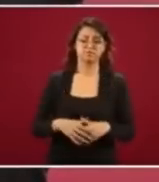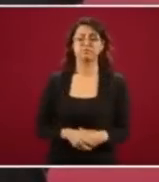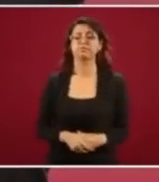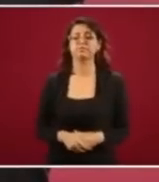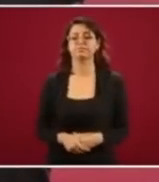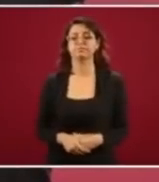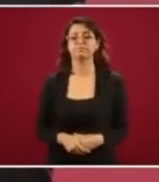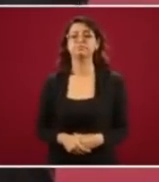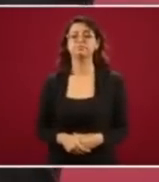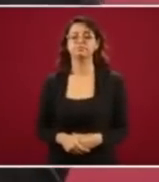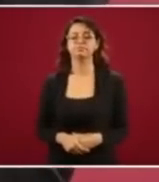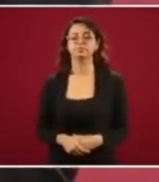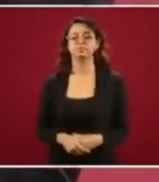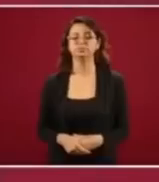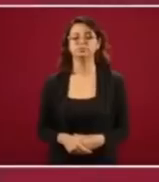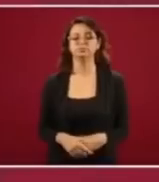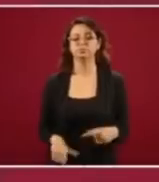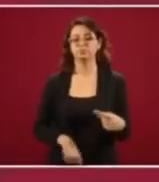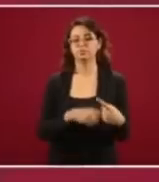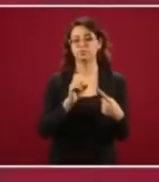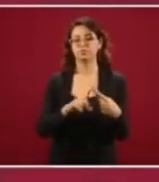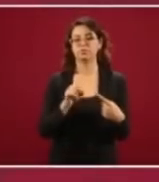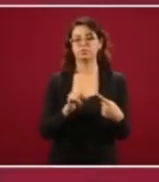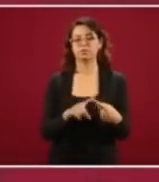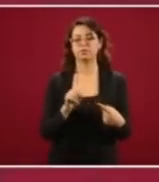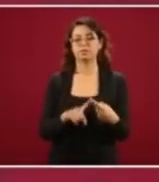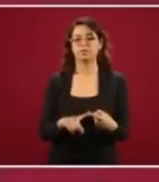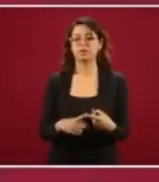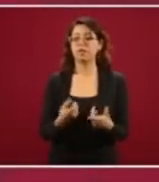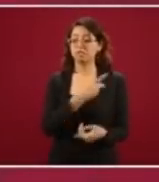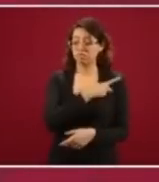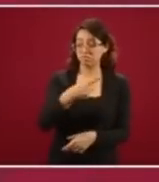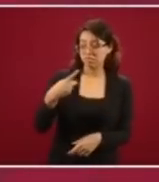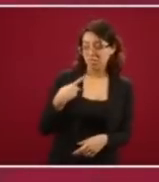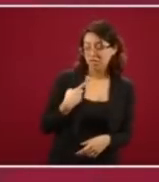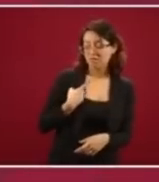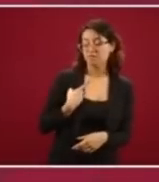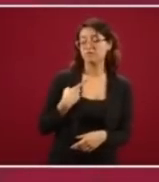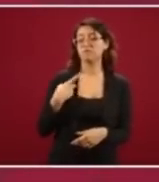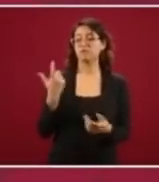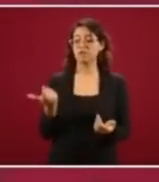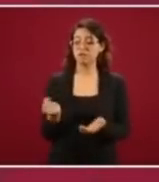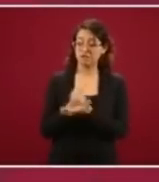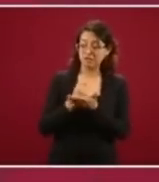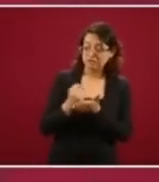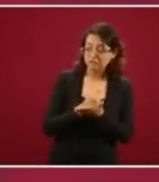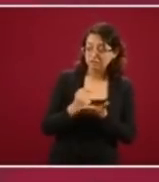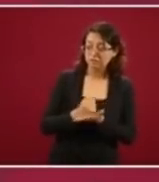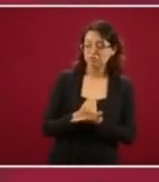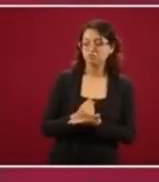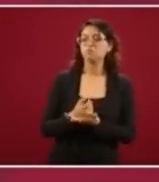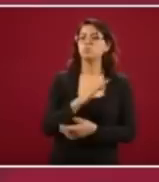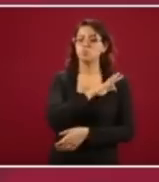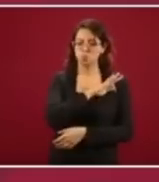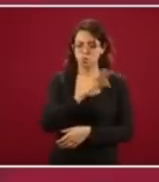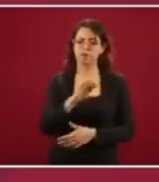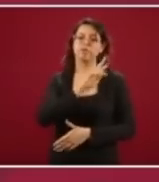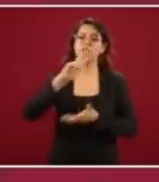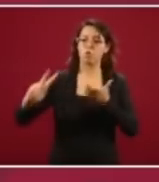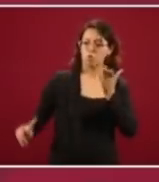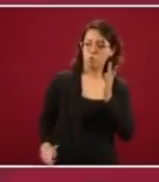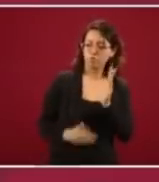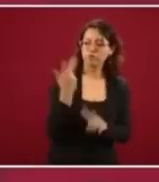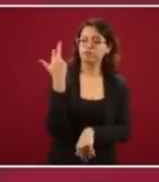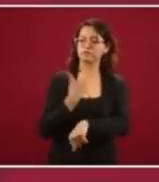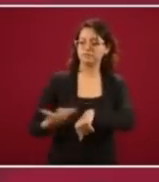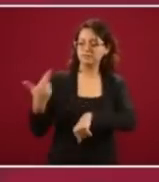Uno, el de la reestructuración de créditos. Si por